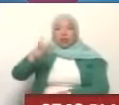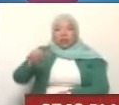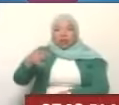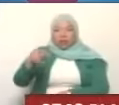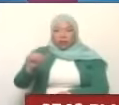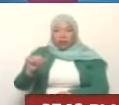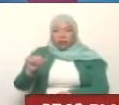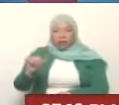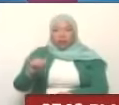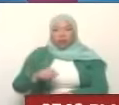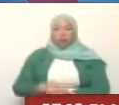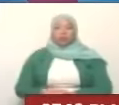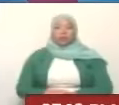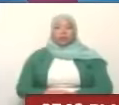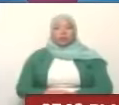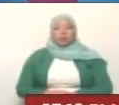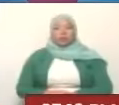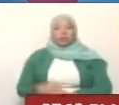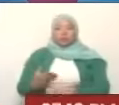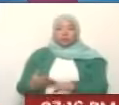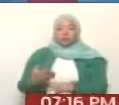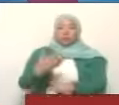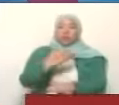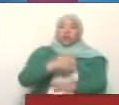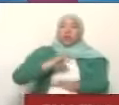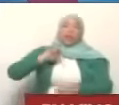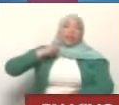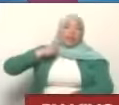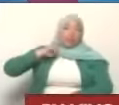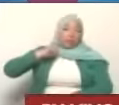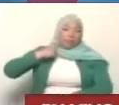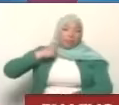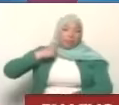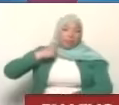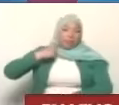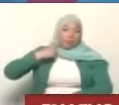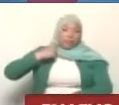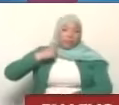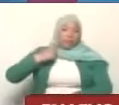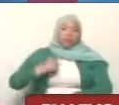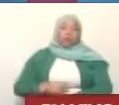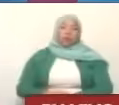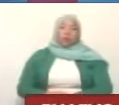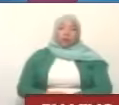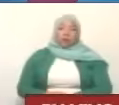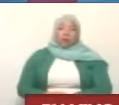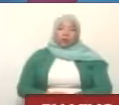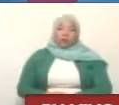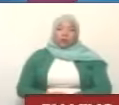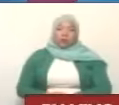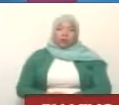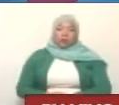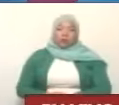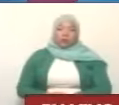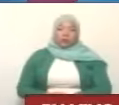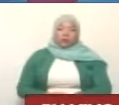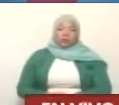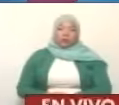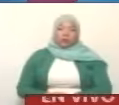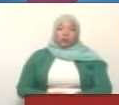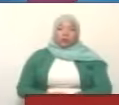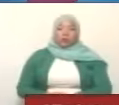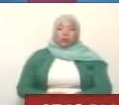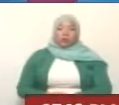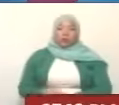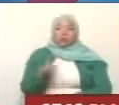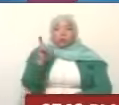zona antigua, podríamos decir semifeudal, en una de las